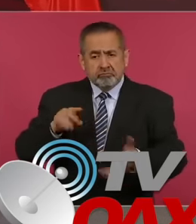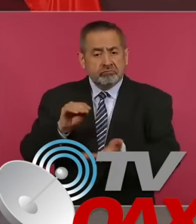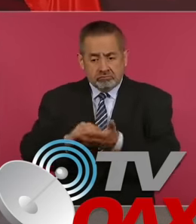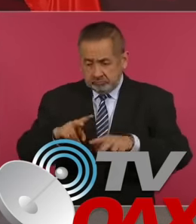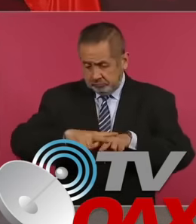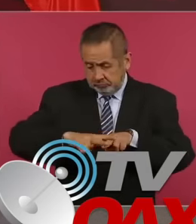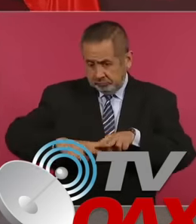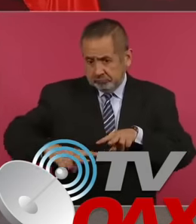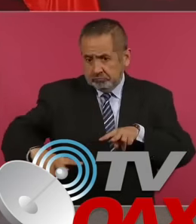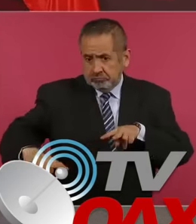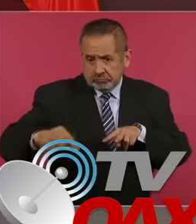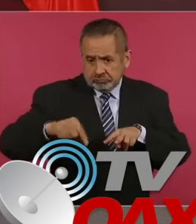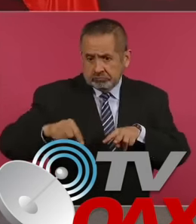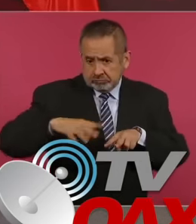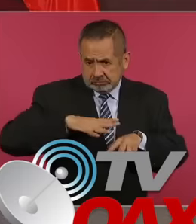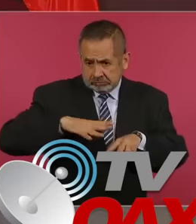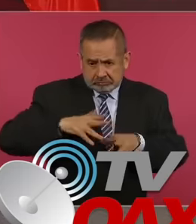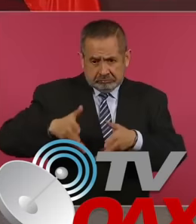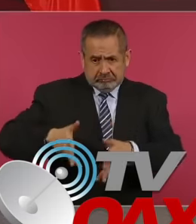vías.